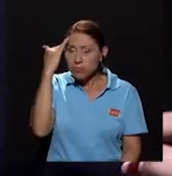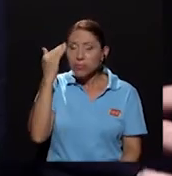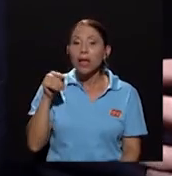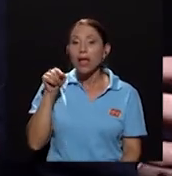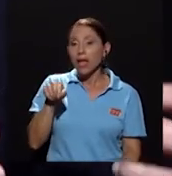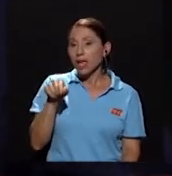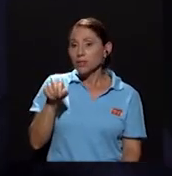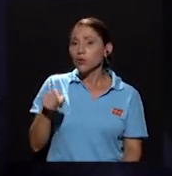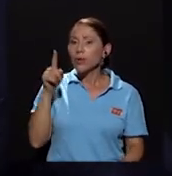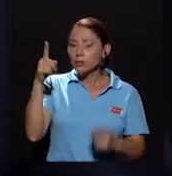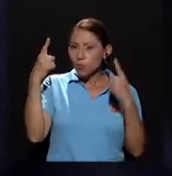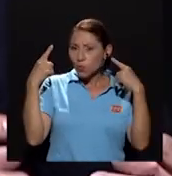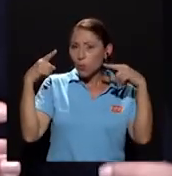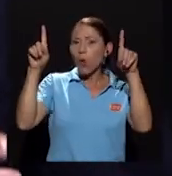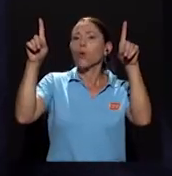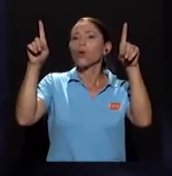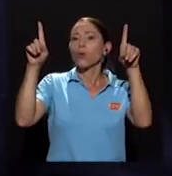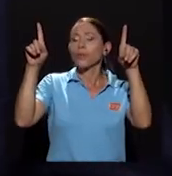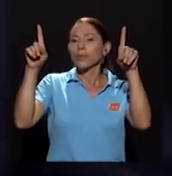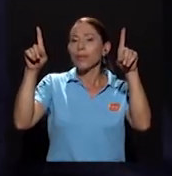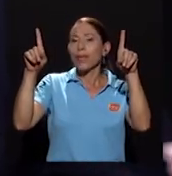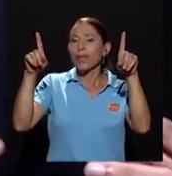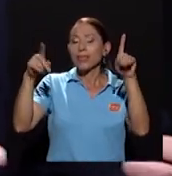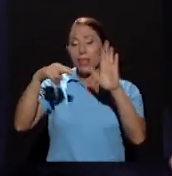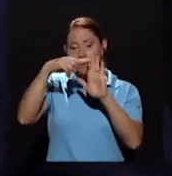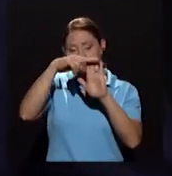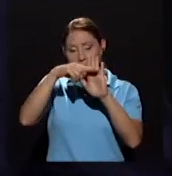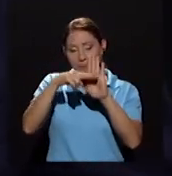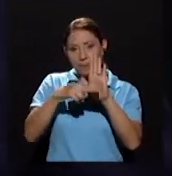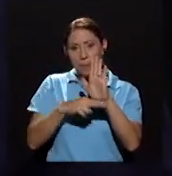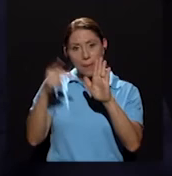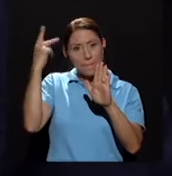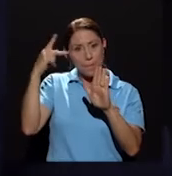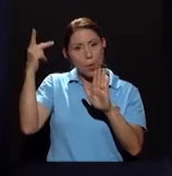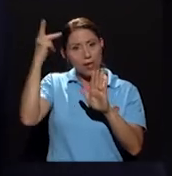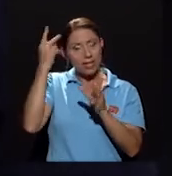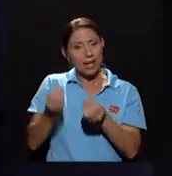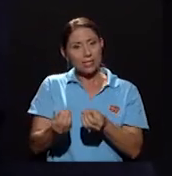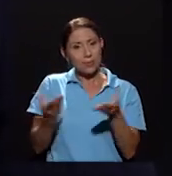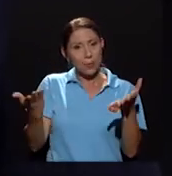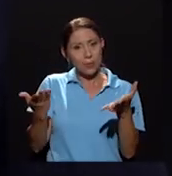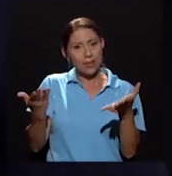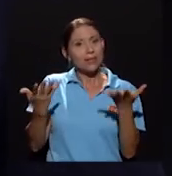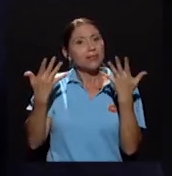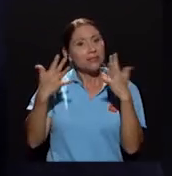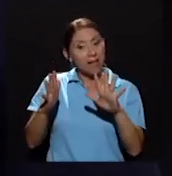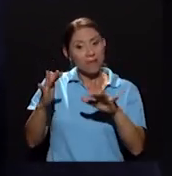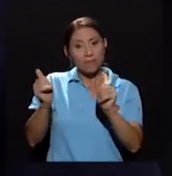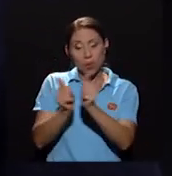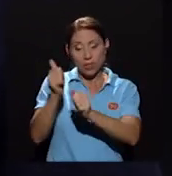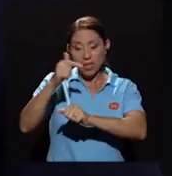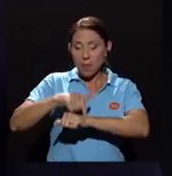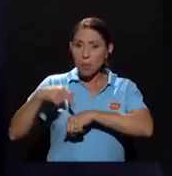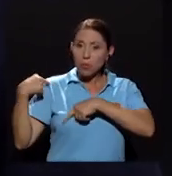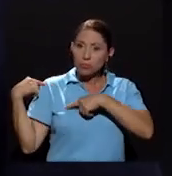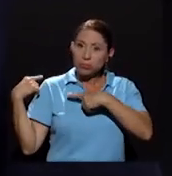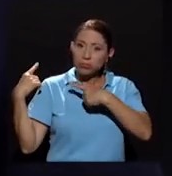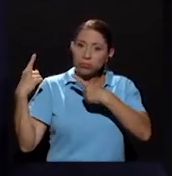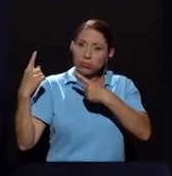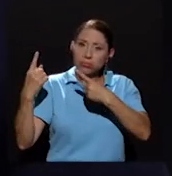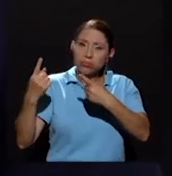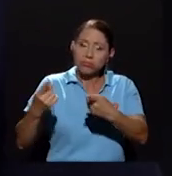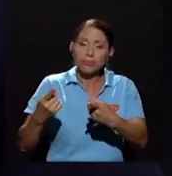en la mayoría de los casos de políticas de estado que se han mantenido a lo largo del tiempo y que esté